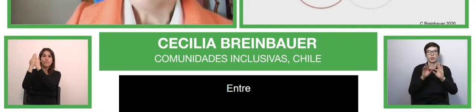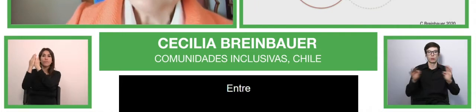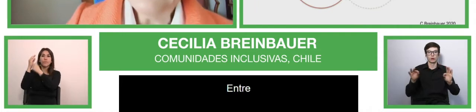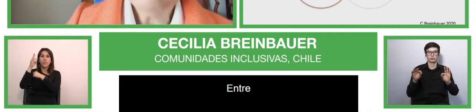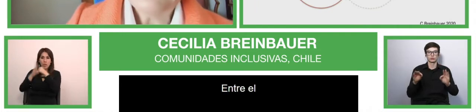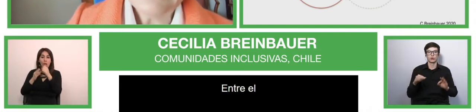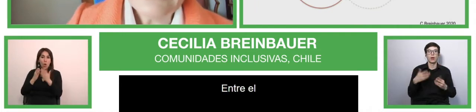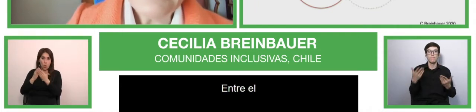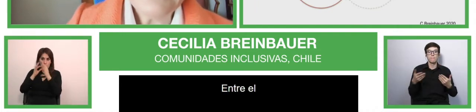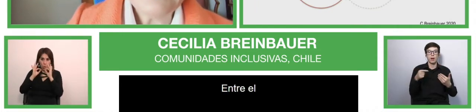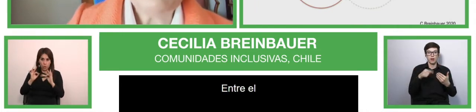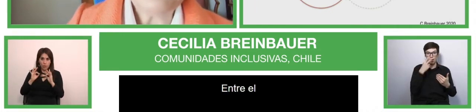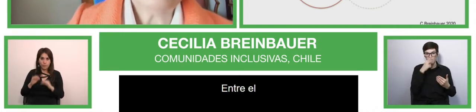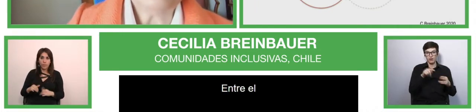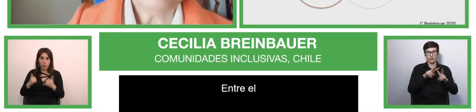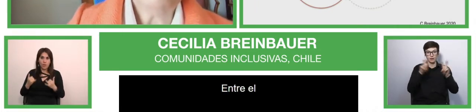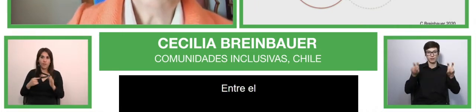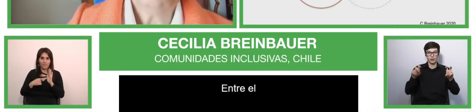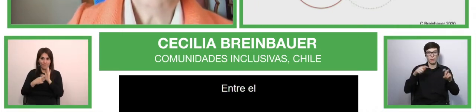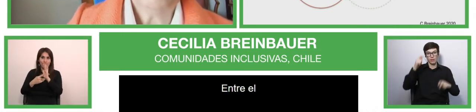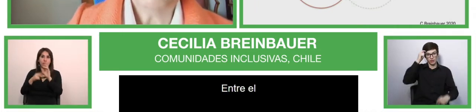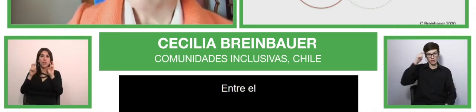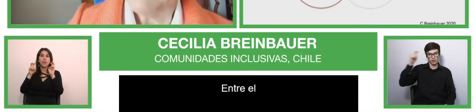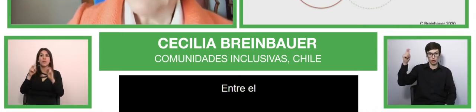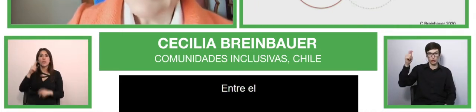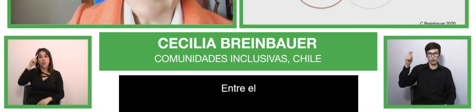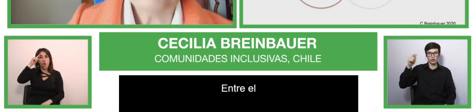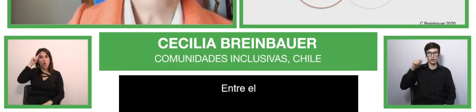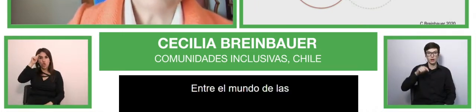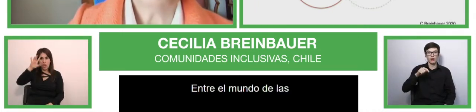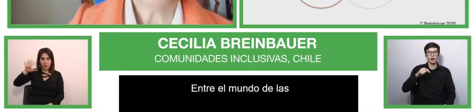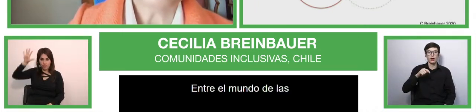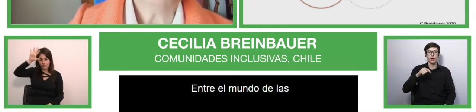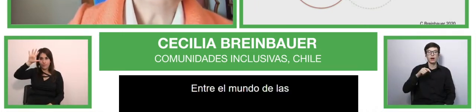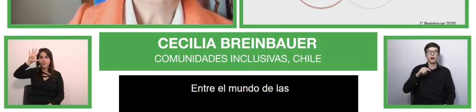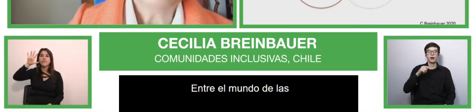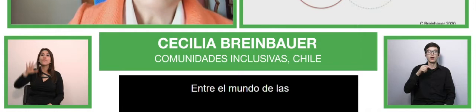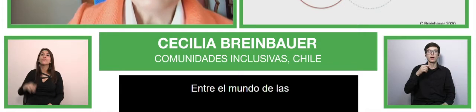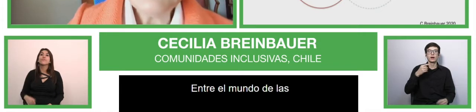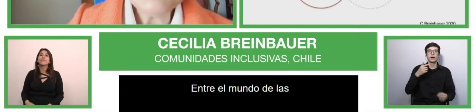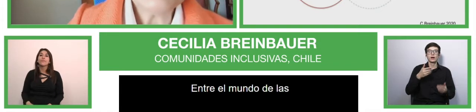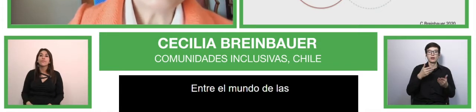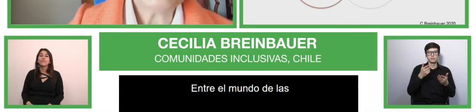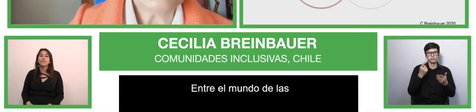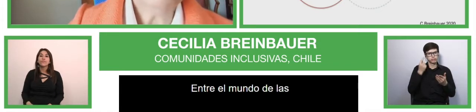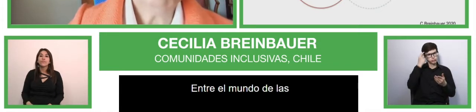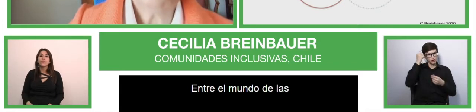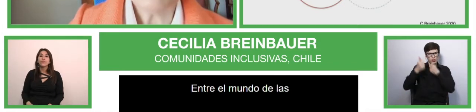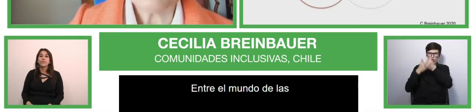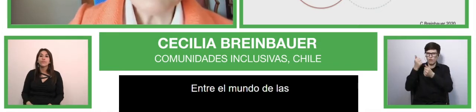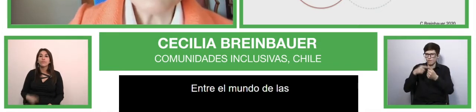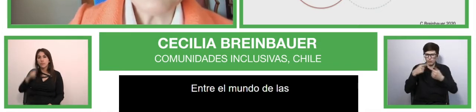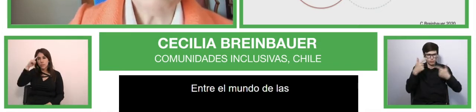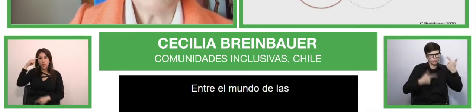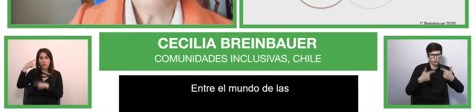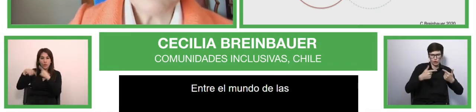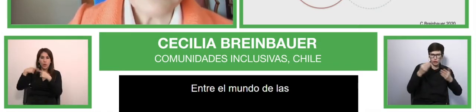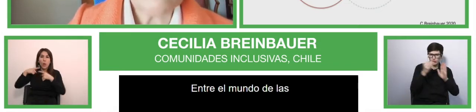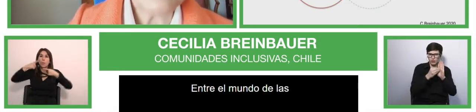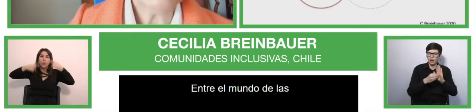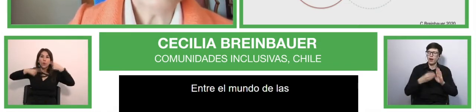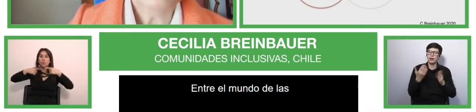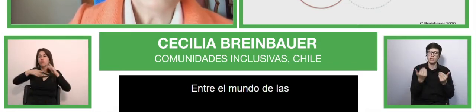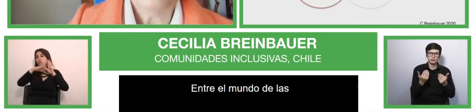para pasar de la teoría a la práctica una práctica innovadora es esencial que revisemos